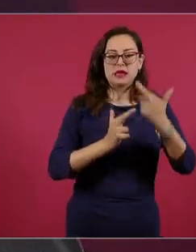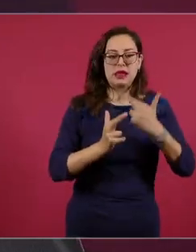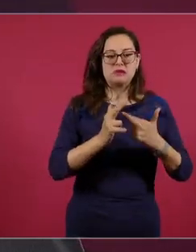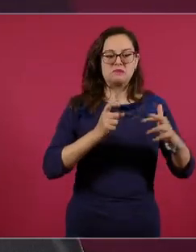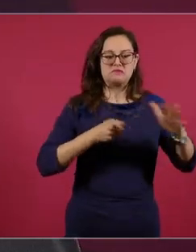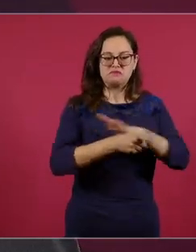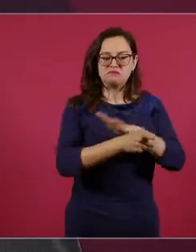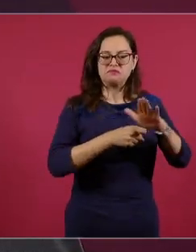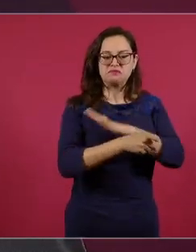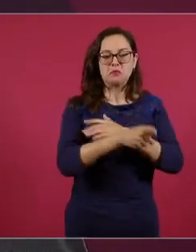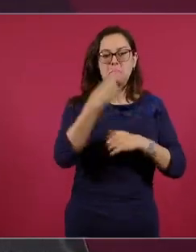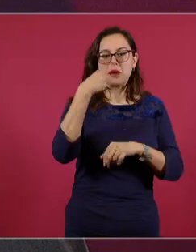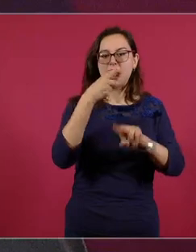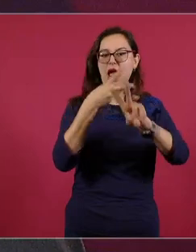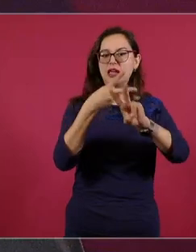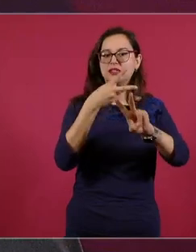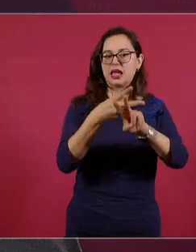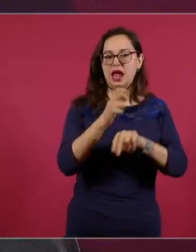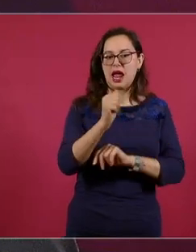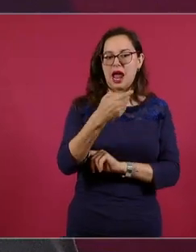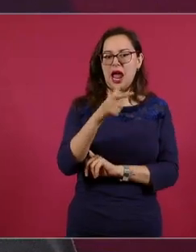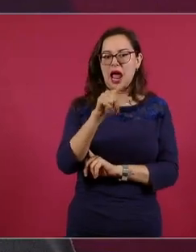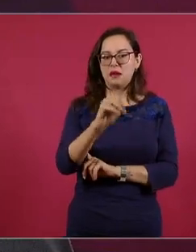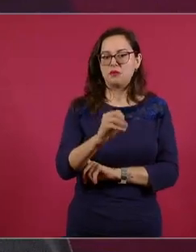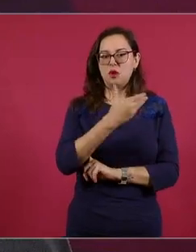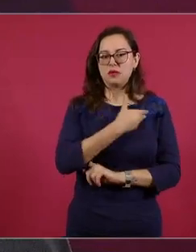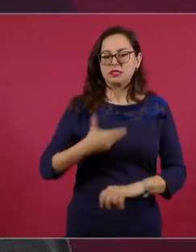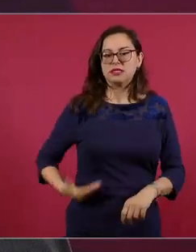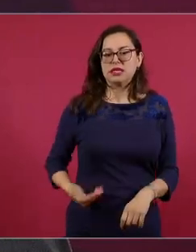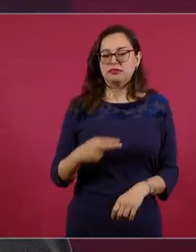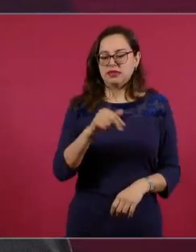ni para darle muchos billullos